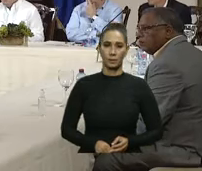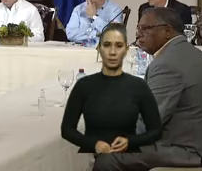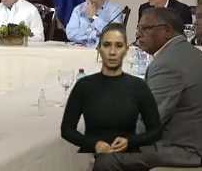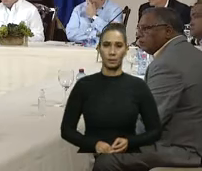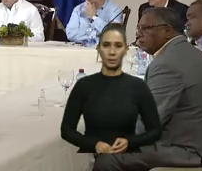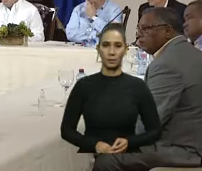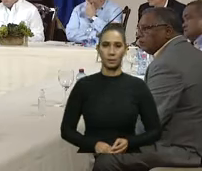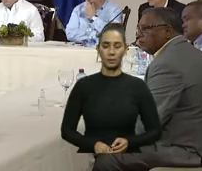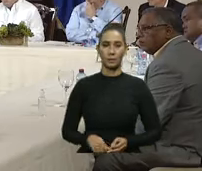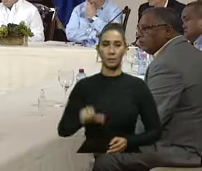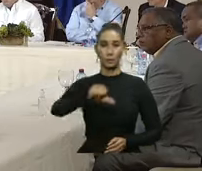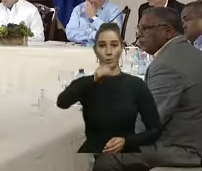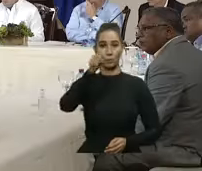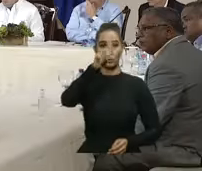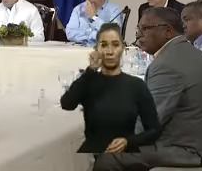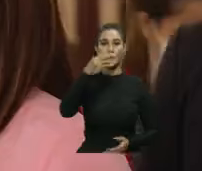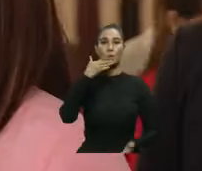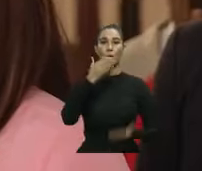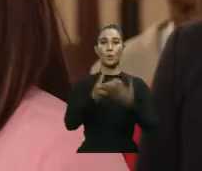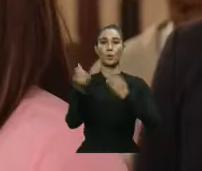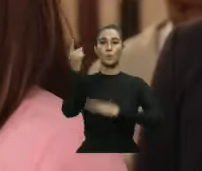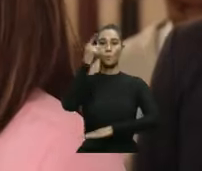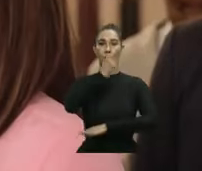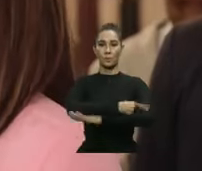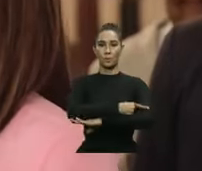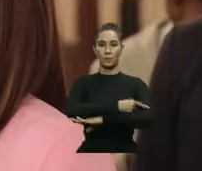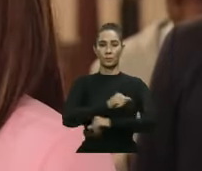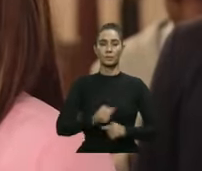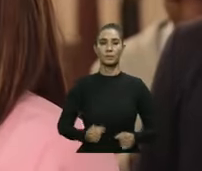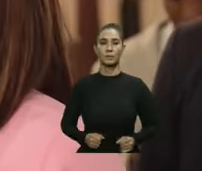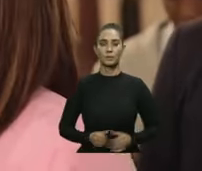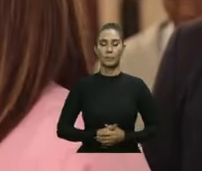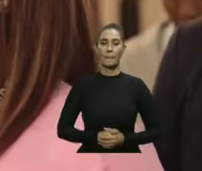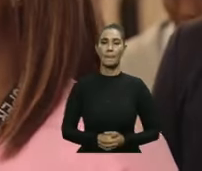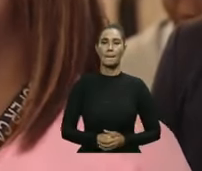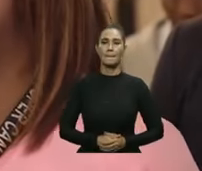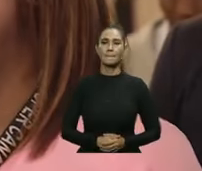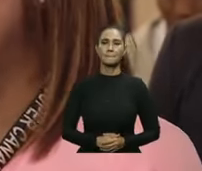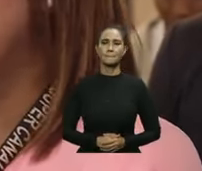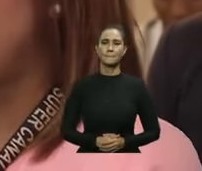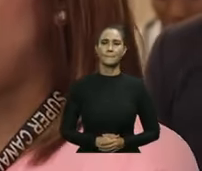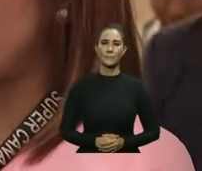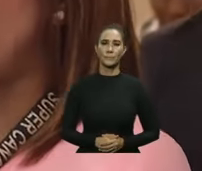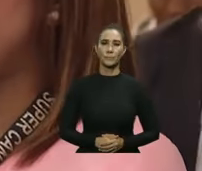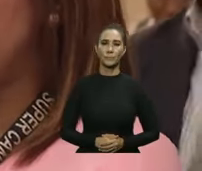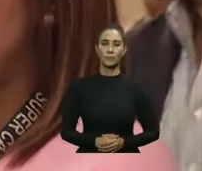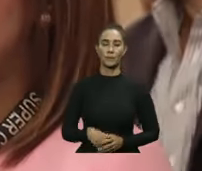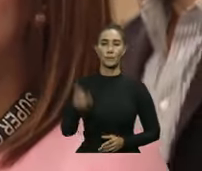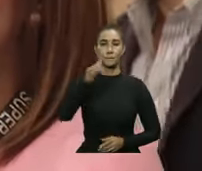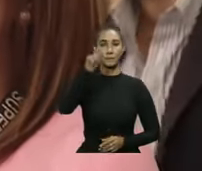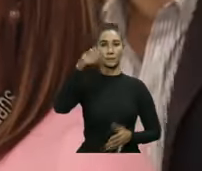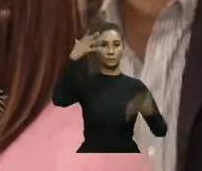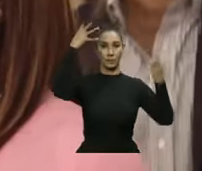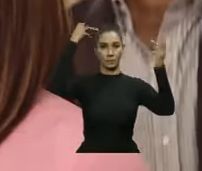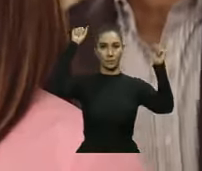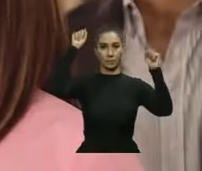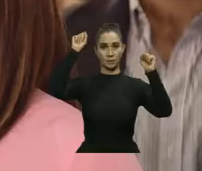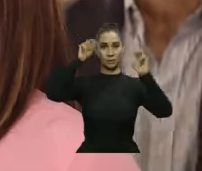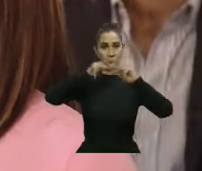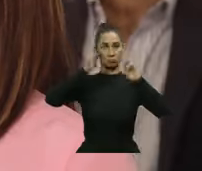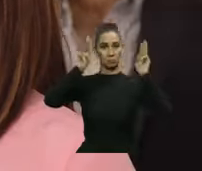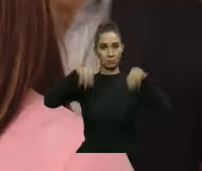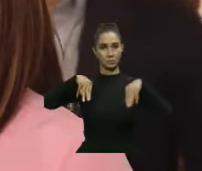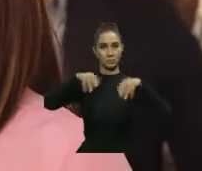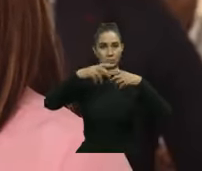Decía de Supercanal 33. Buenos días, reiterar a toda la mesa. Mi pregunta va encaminada tanto al señor presidente como al ministro